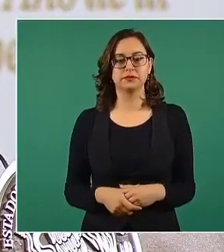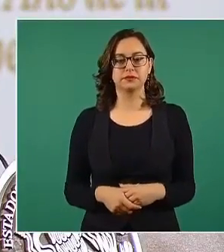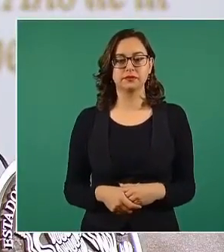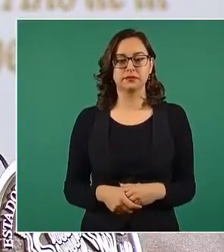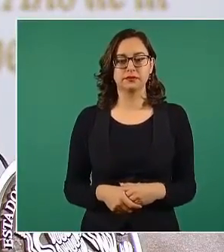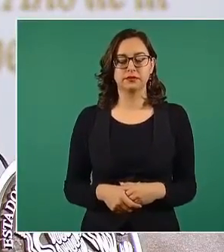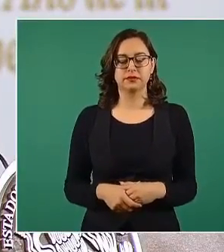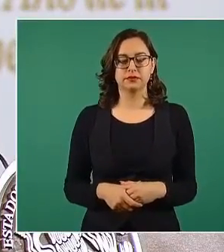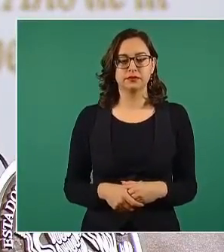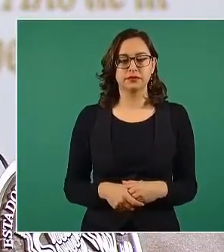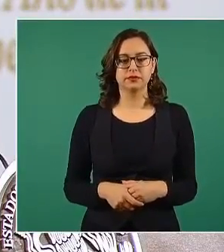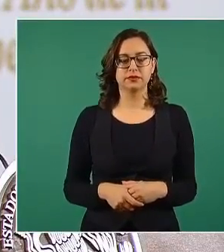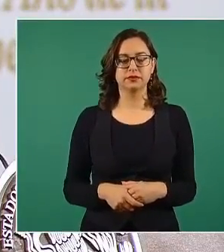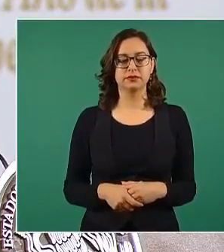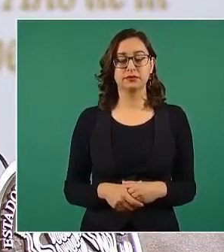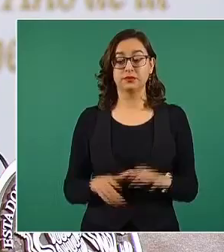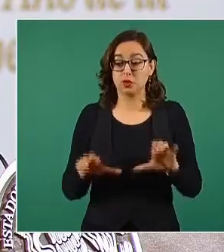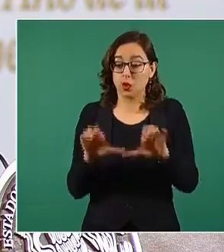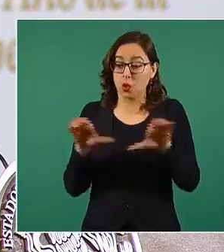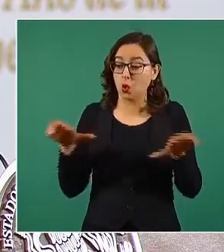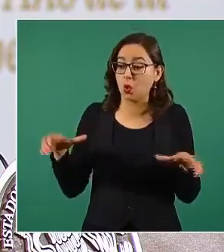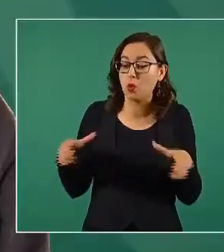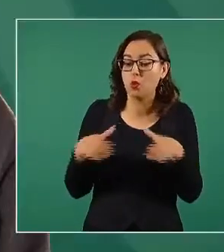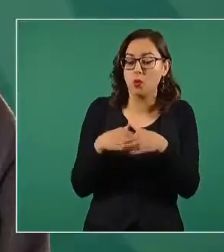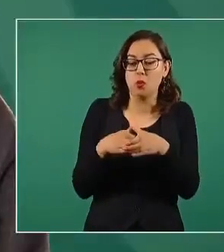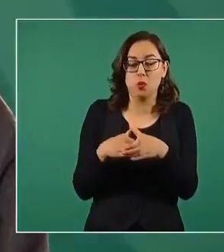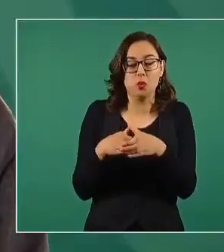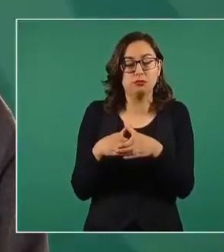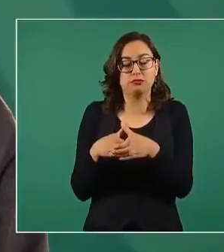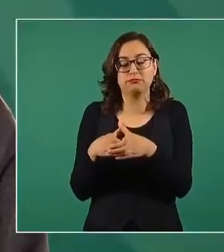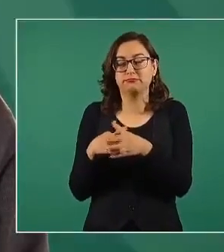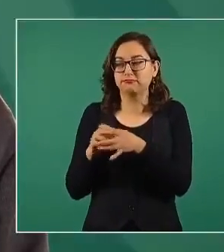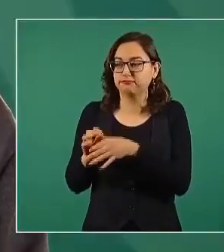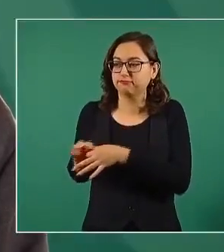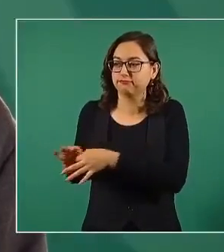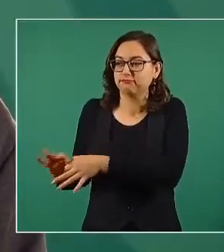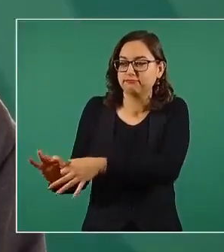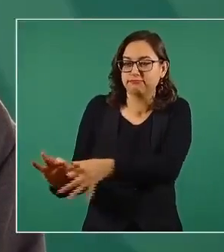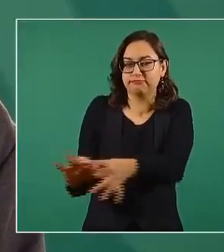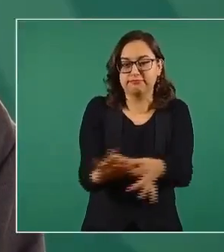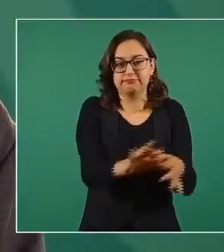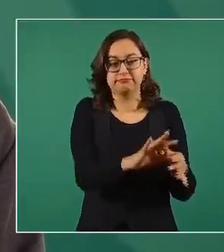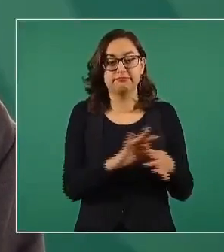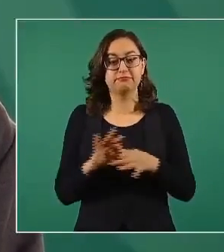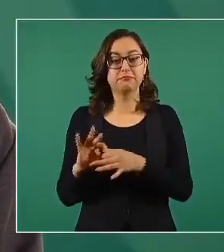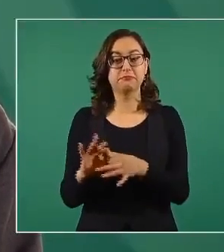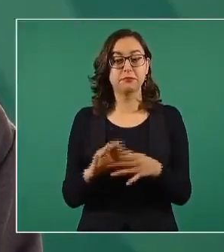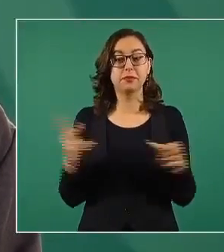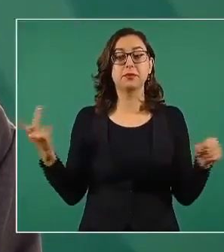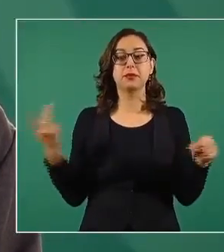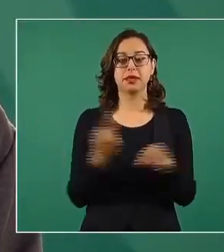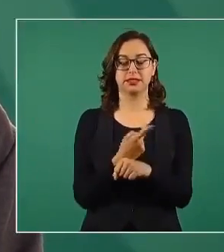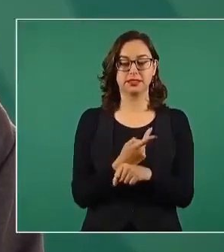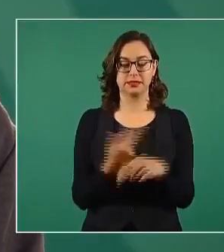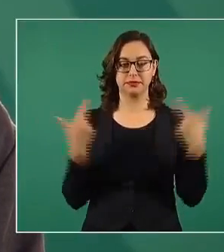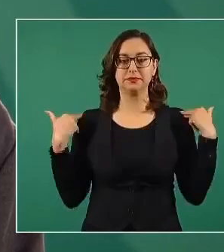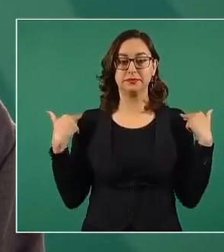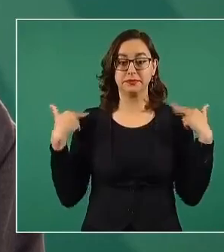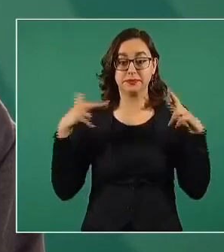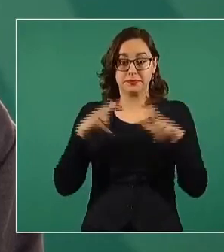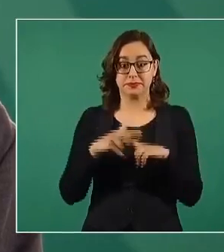Y esta raigambre comunitaria hace que el instructor sea parte de